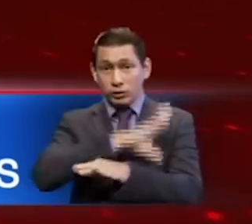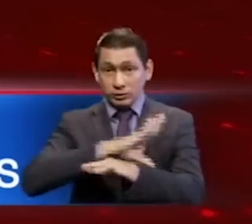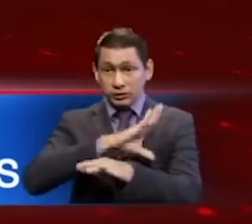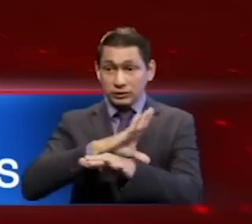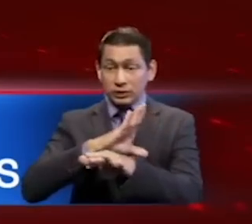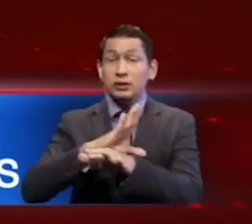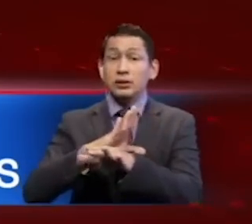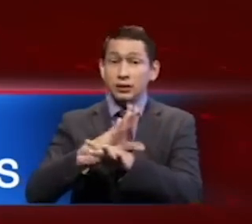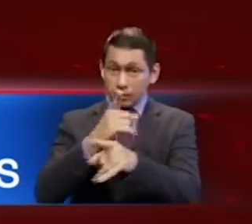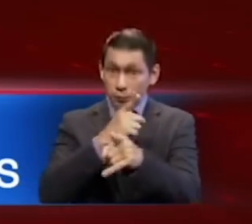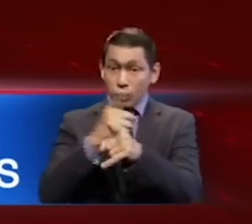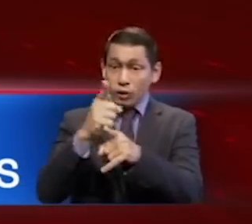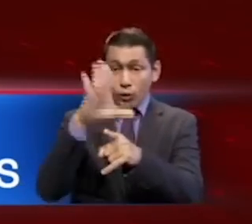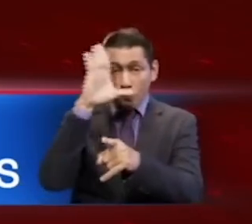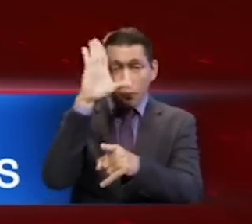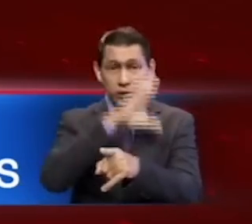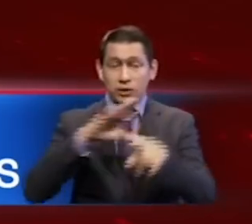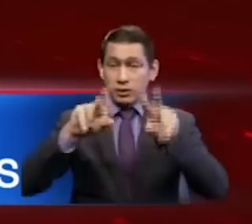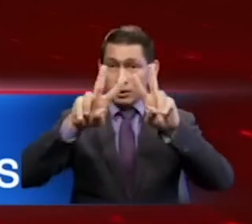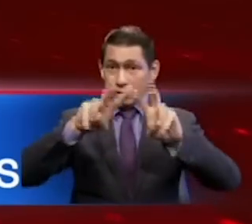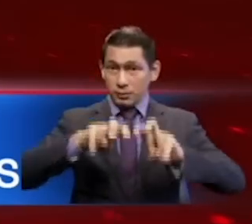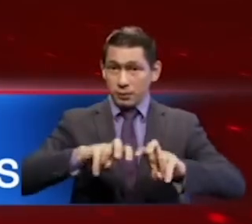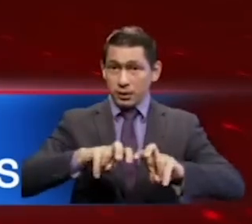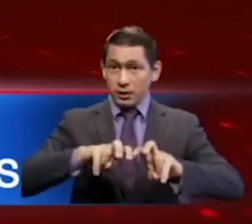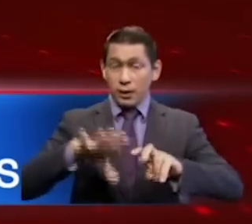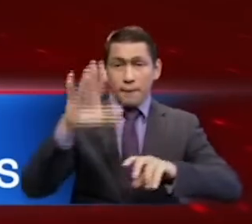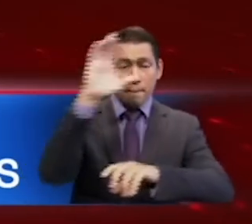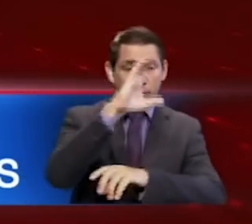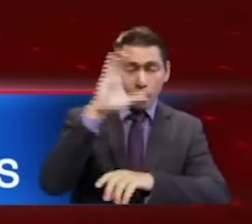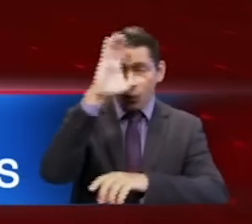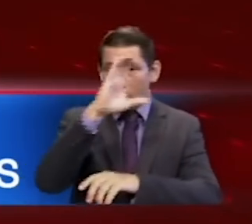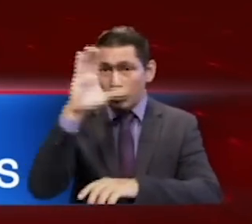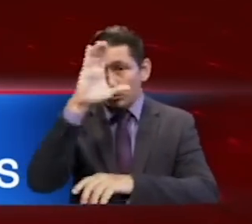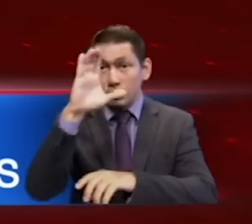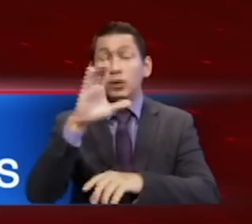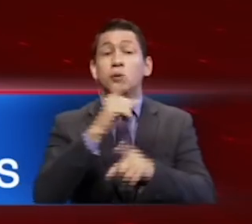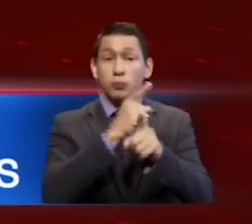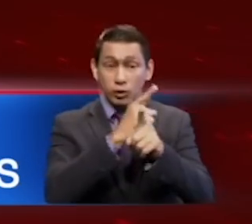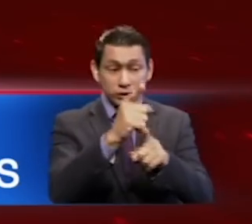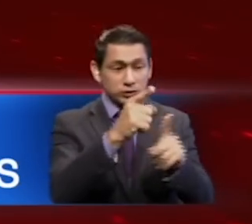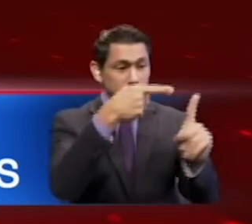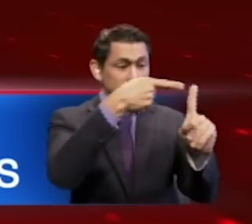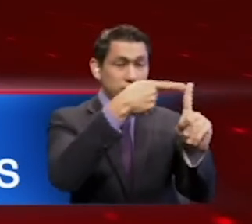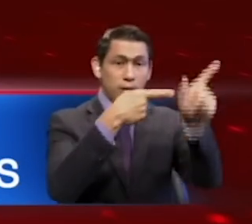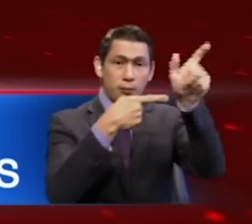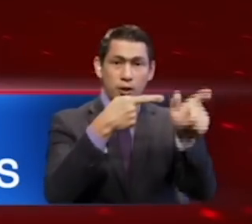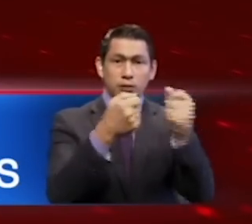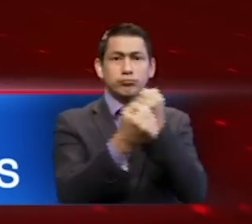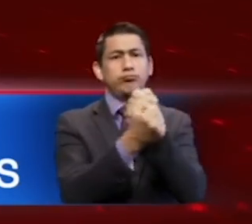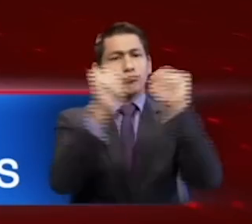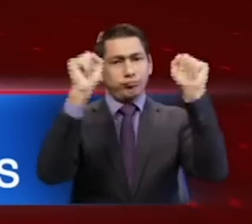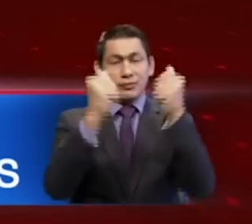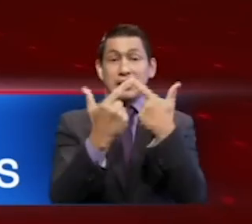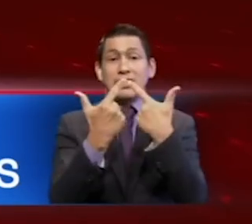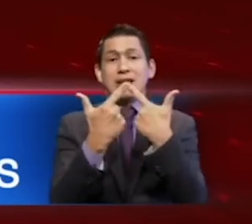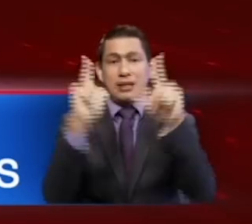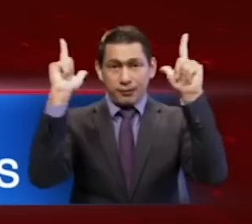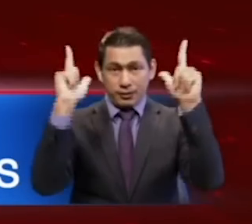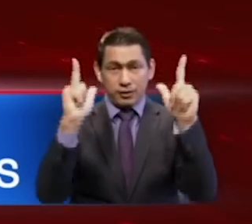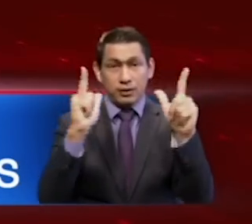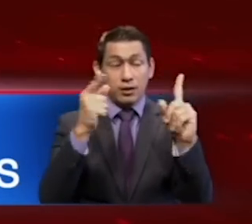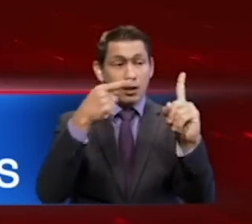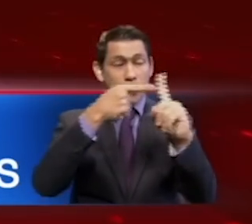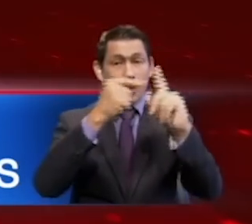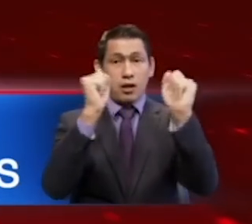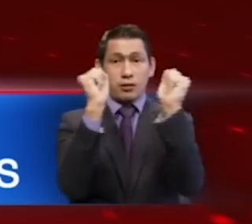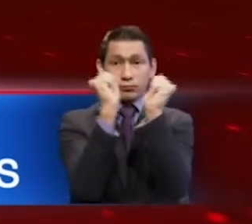las investigaciones y ejecutar el operativo en el que rescataron a la víctima totalmente ilesa, quien estaba